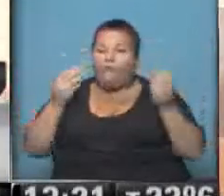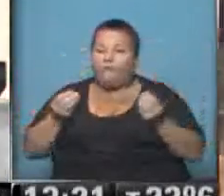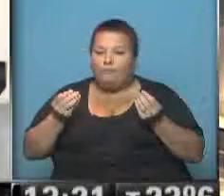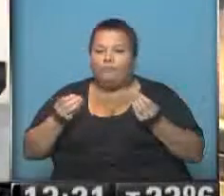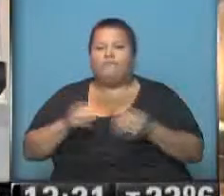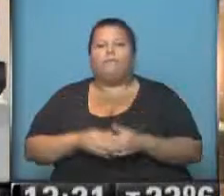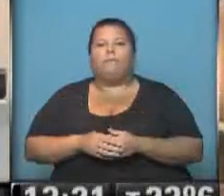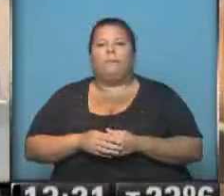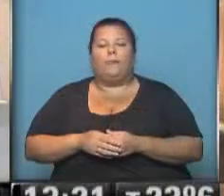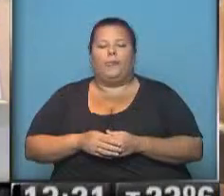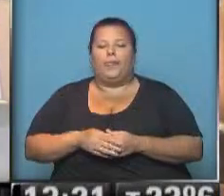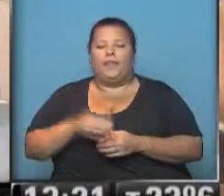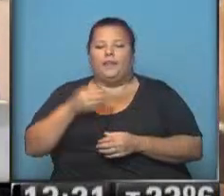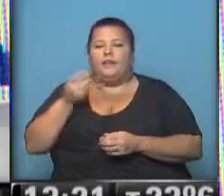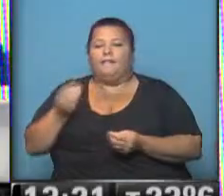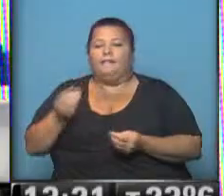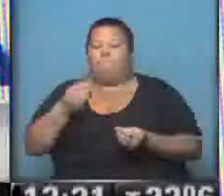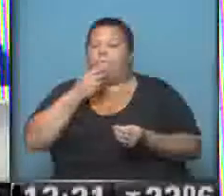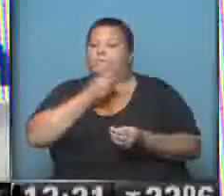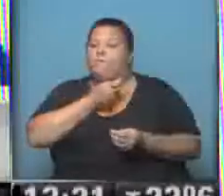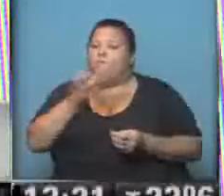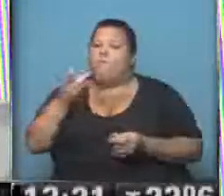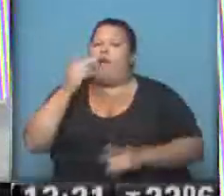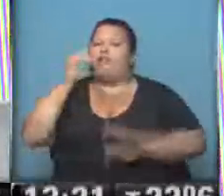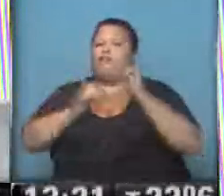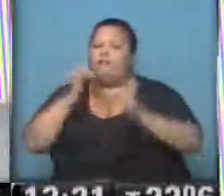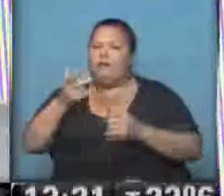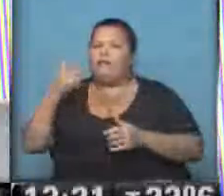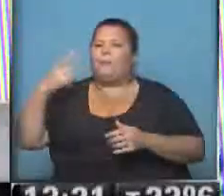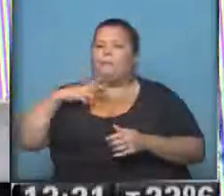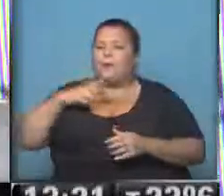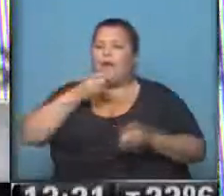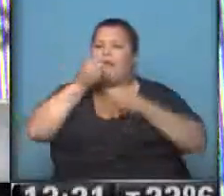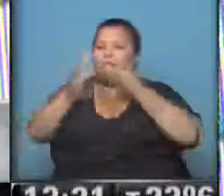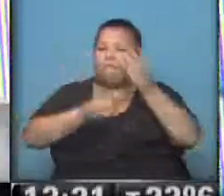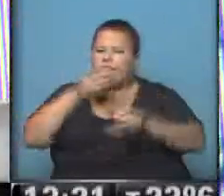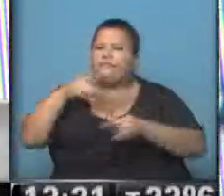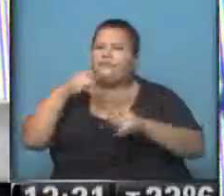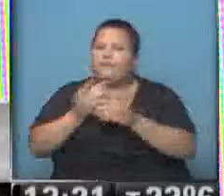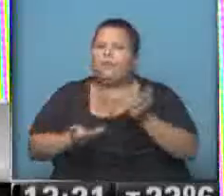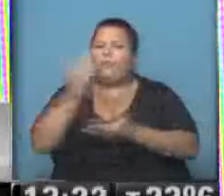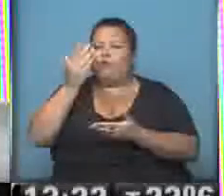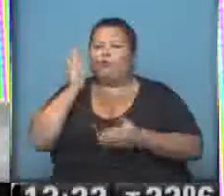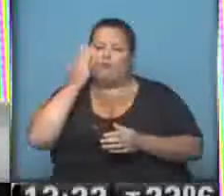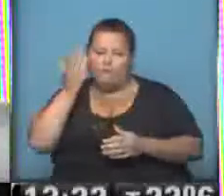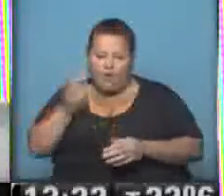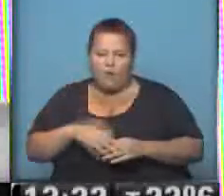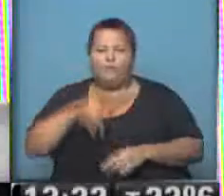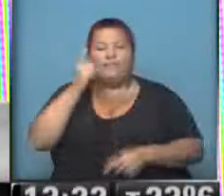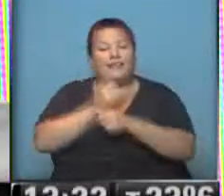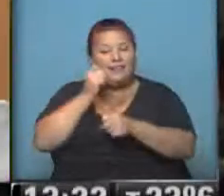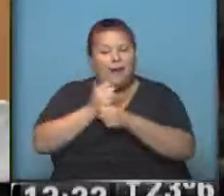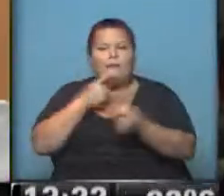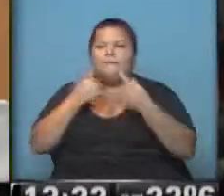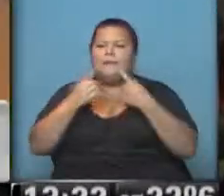el hecho de la cantidad de información personal de su vida privada que los chicos suben a las redes este trabajo ha